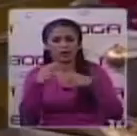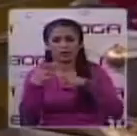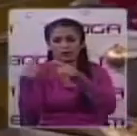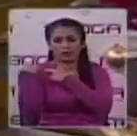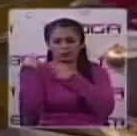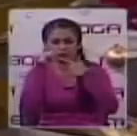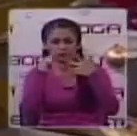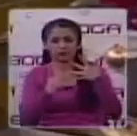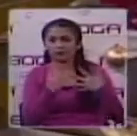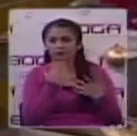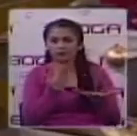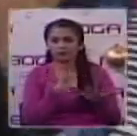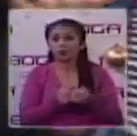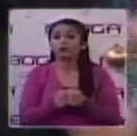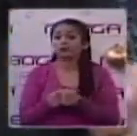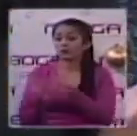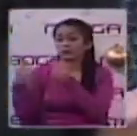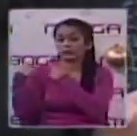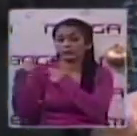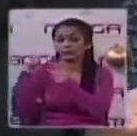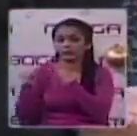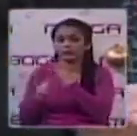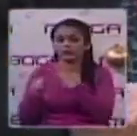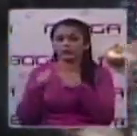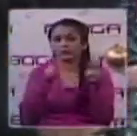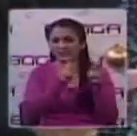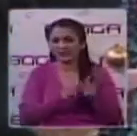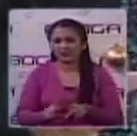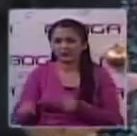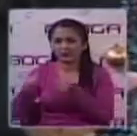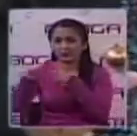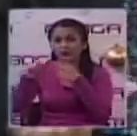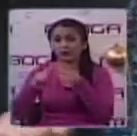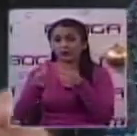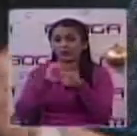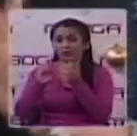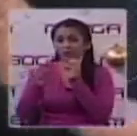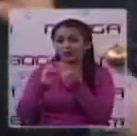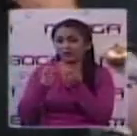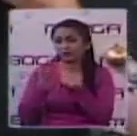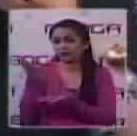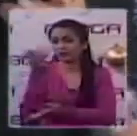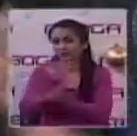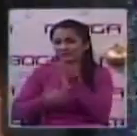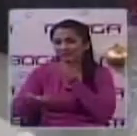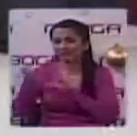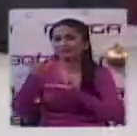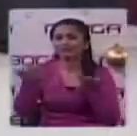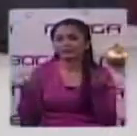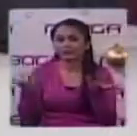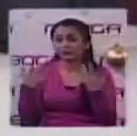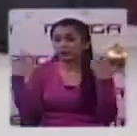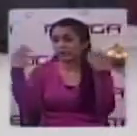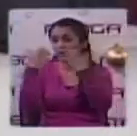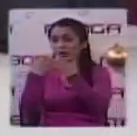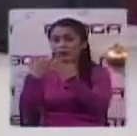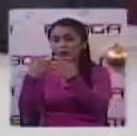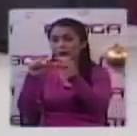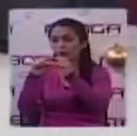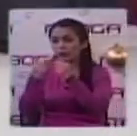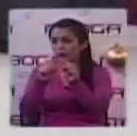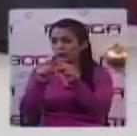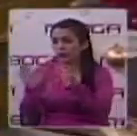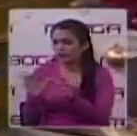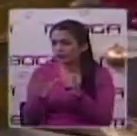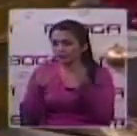Claro, planificar. El diálogo tiene que ser un gran comunicador, el líder. Entonces, trabajar en grupo. ¿Y